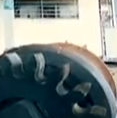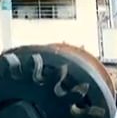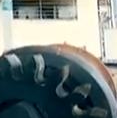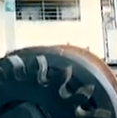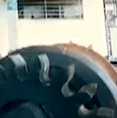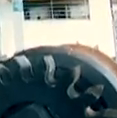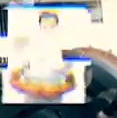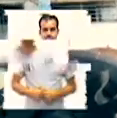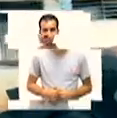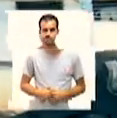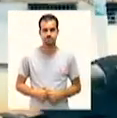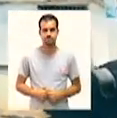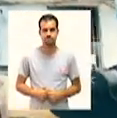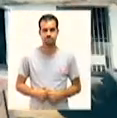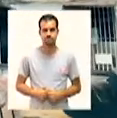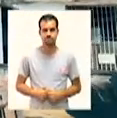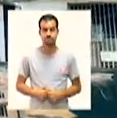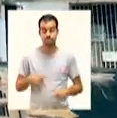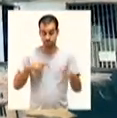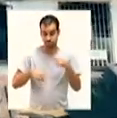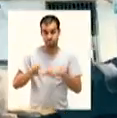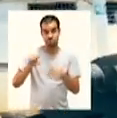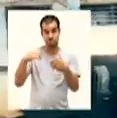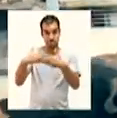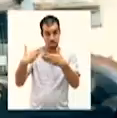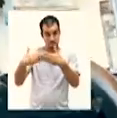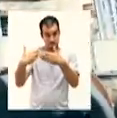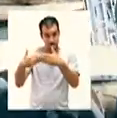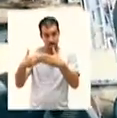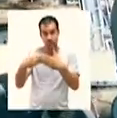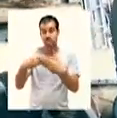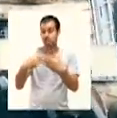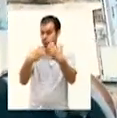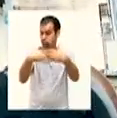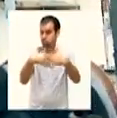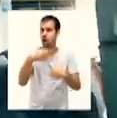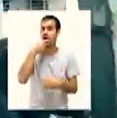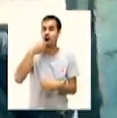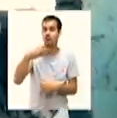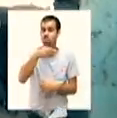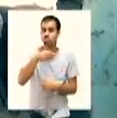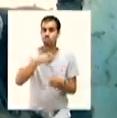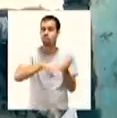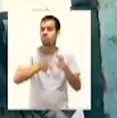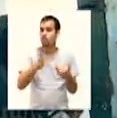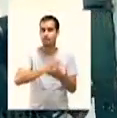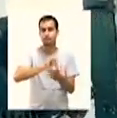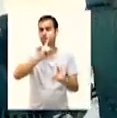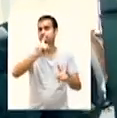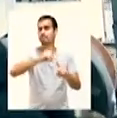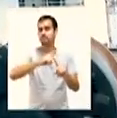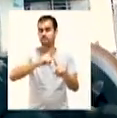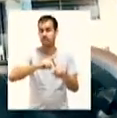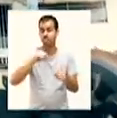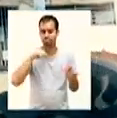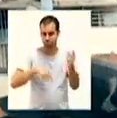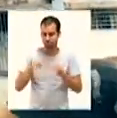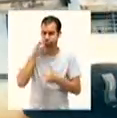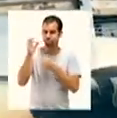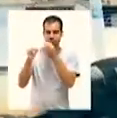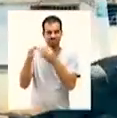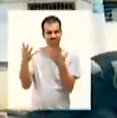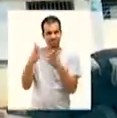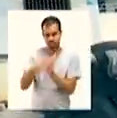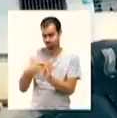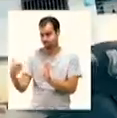Y desde la Unidad Empresarial de Base Central Azucarero México, en la gloriosa provincia de Matanzas, converso en la tarde de hoy con Rolando